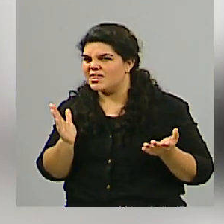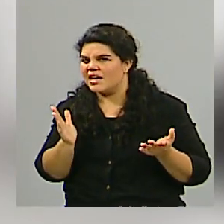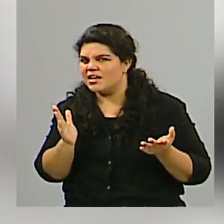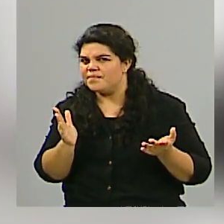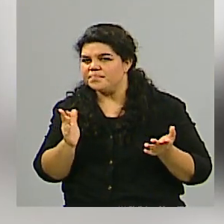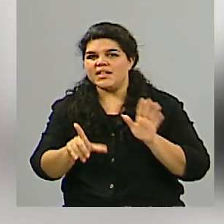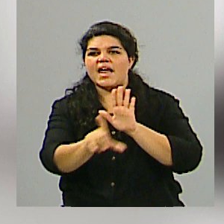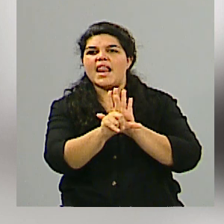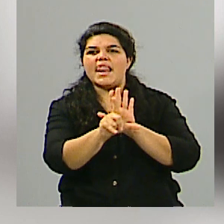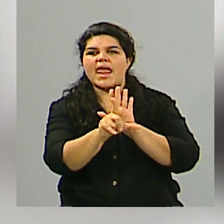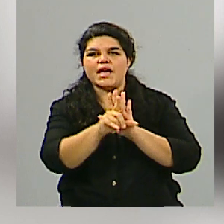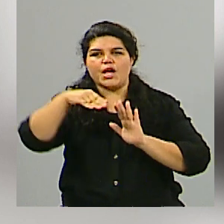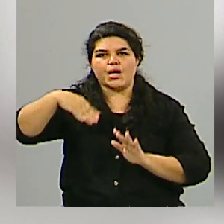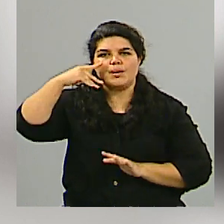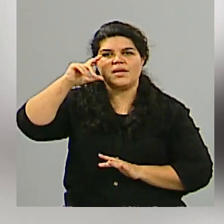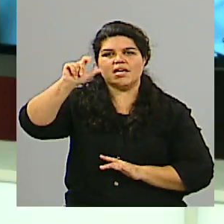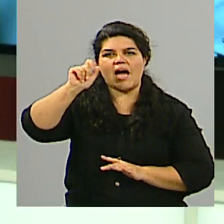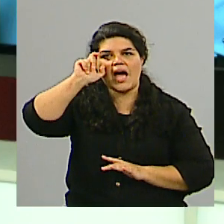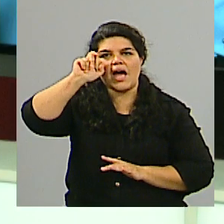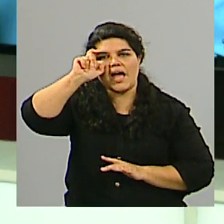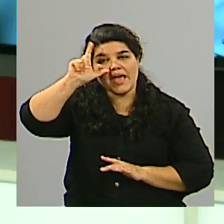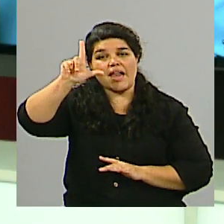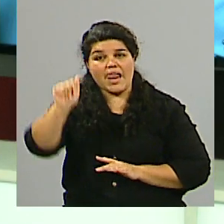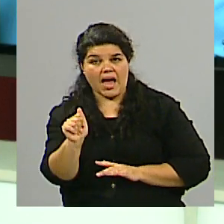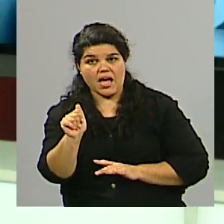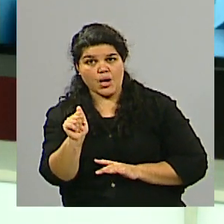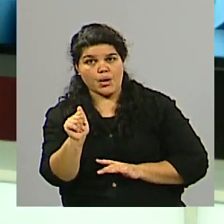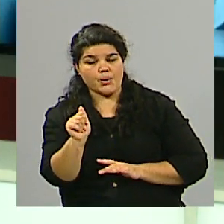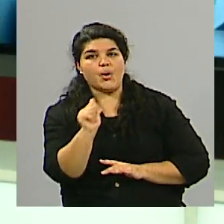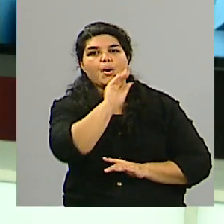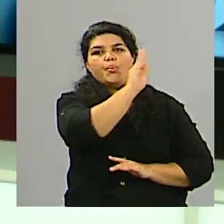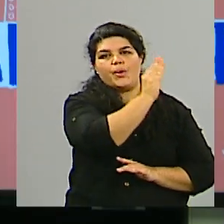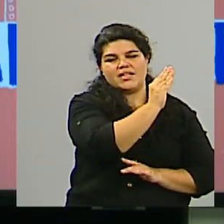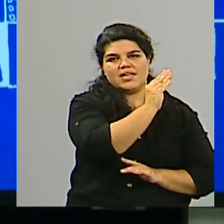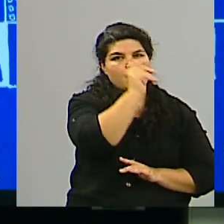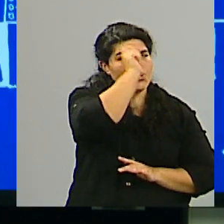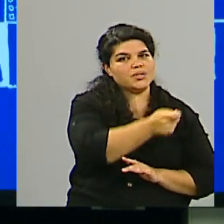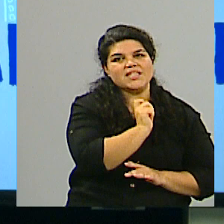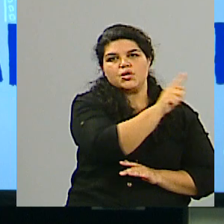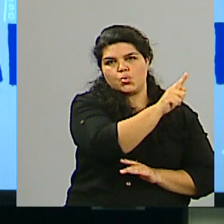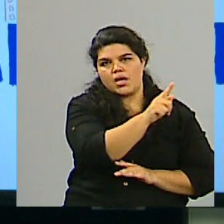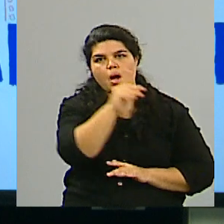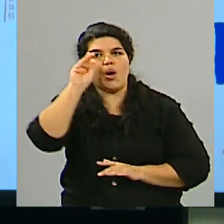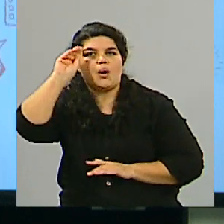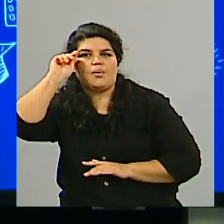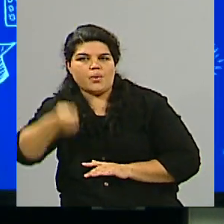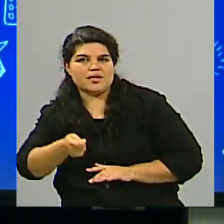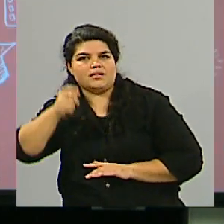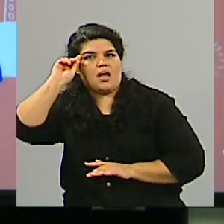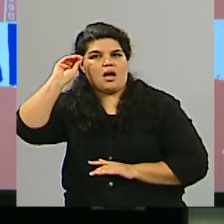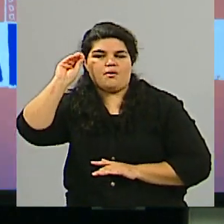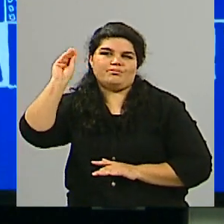ley Micaela un fallo diferente al que tuvo Brasil, la justicia de Brasil? La ley Micaela es el puntapié